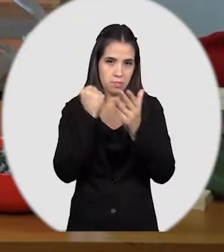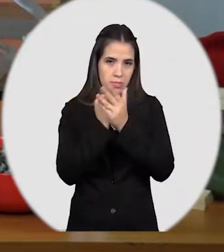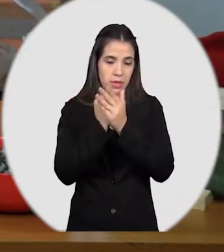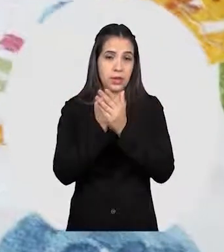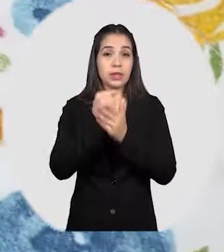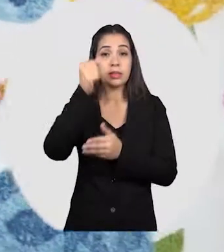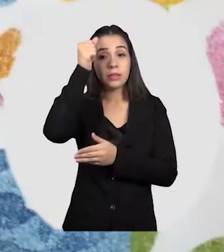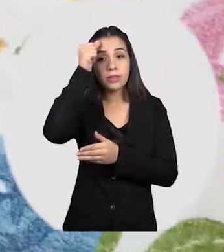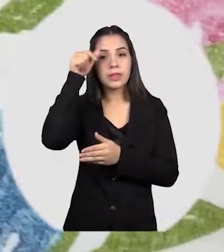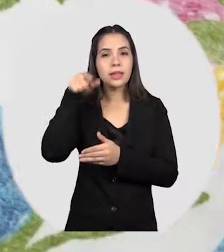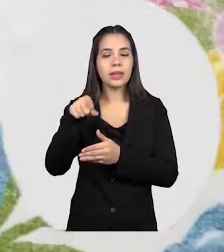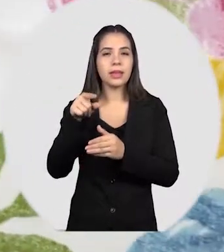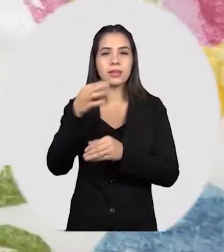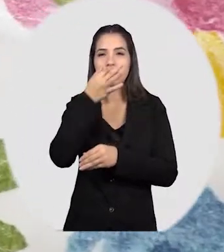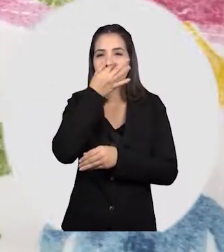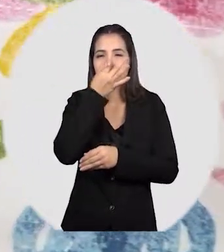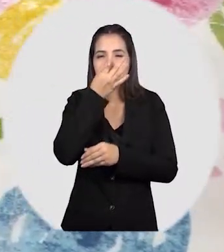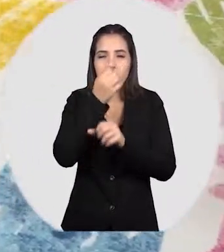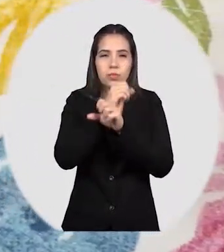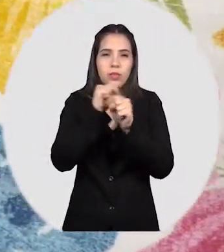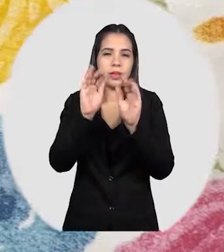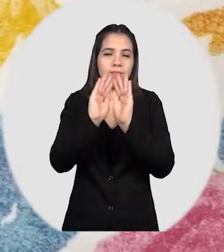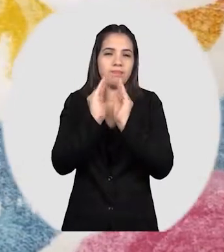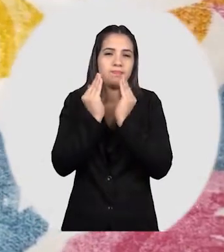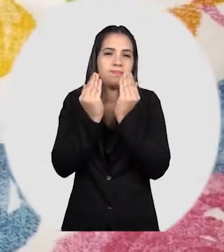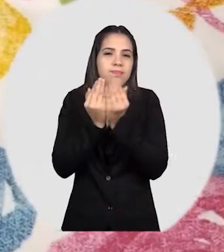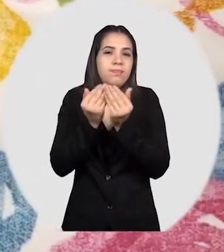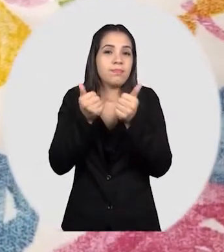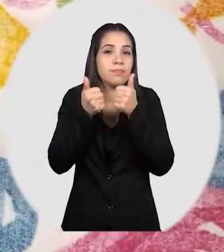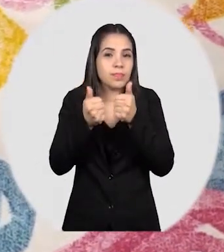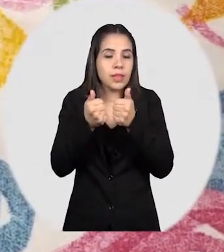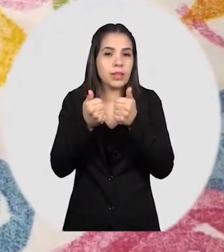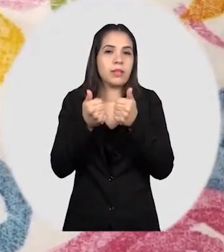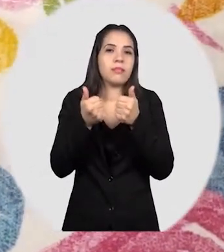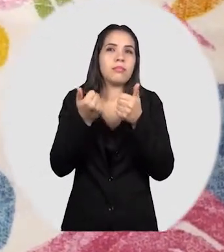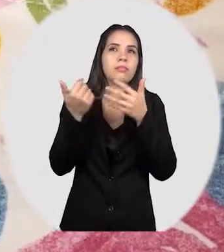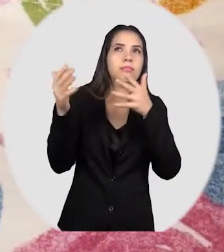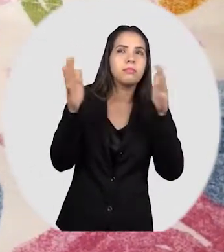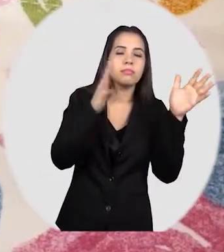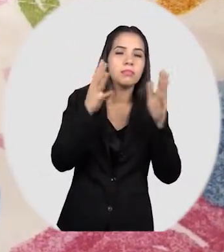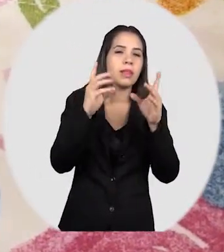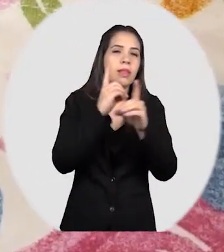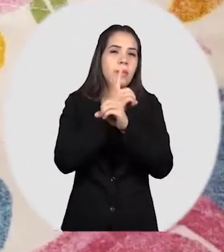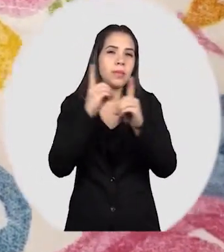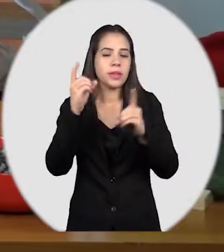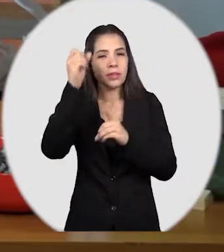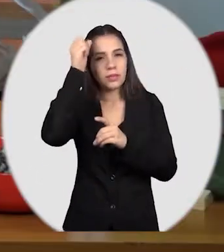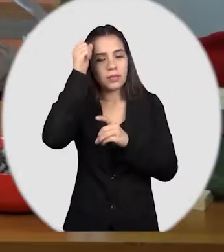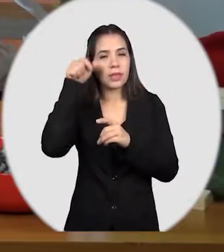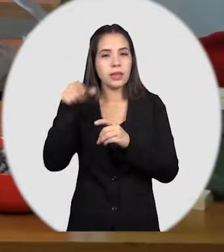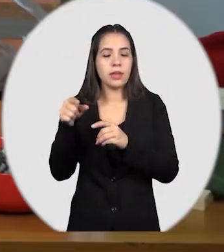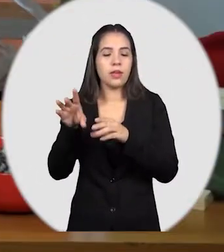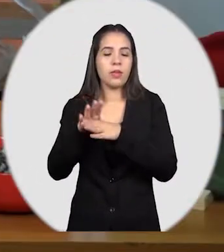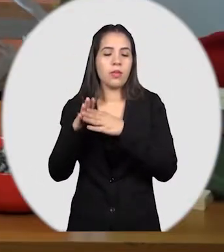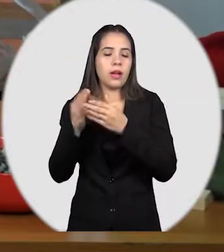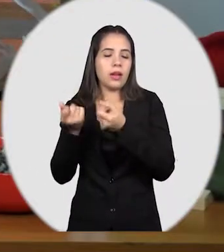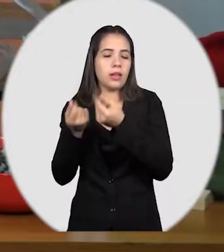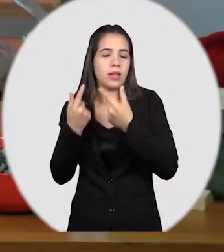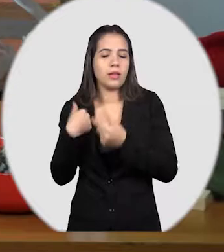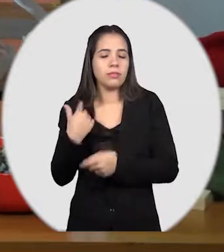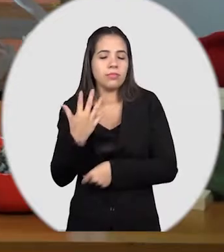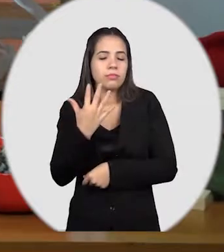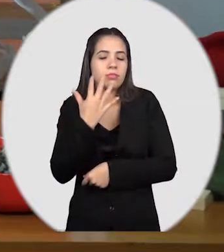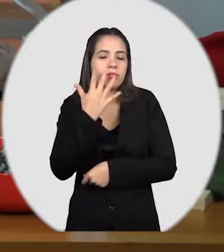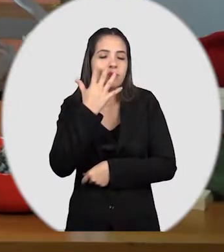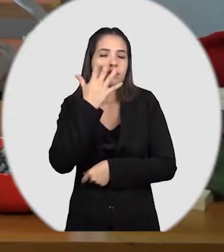calor, la temperatura, pues, el frío también, y transmitir ese calor y ese frío a la